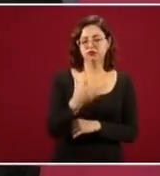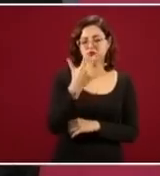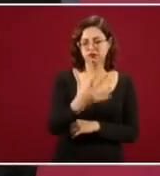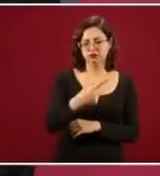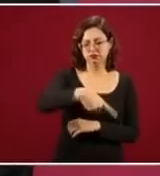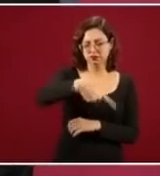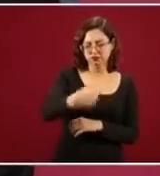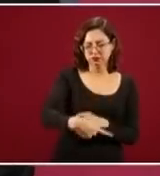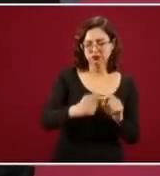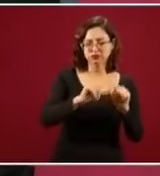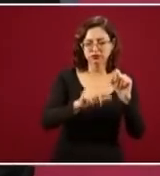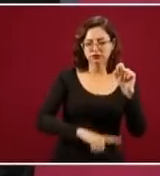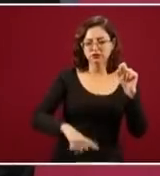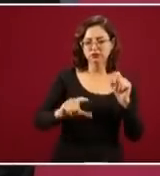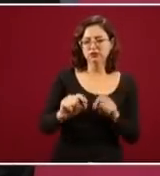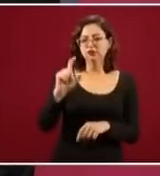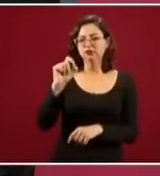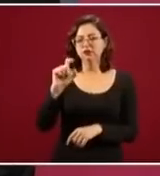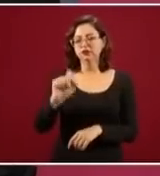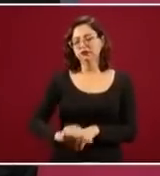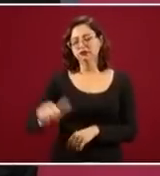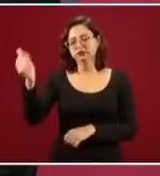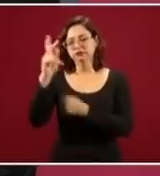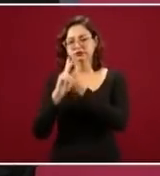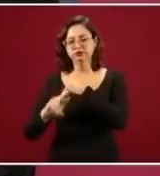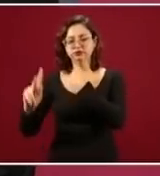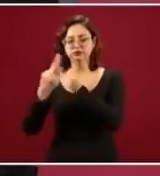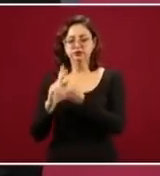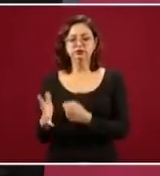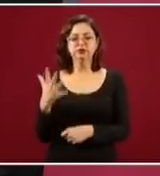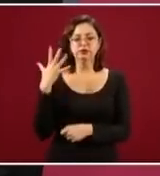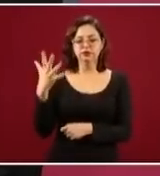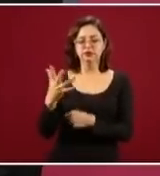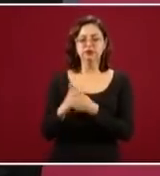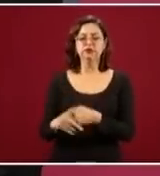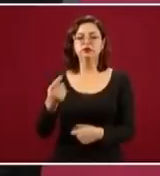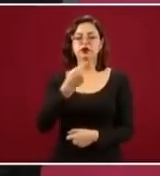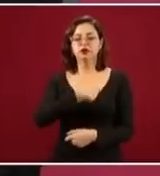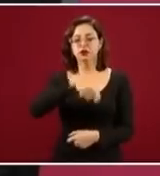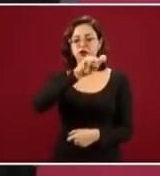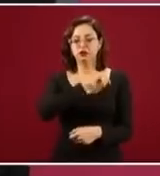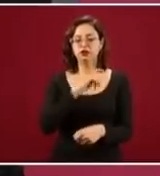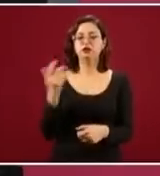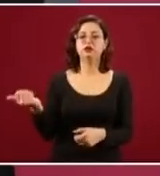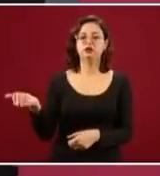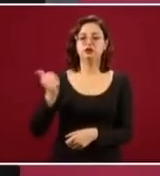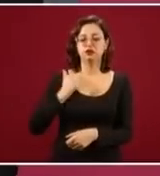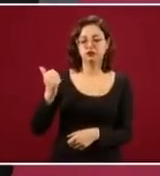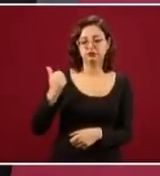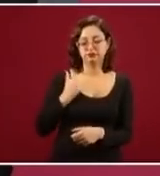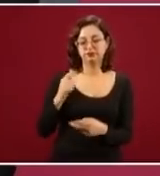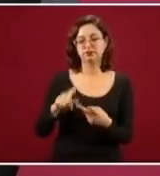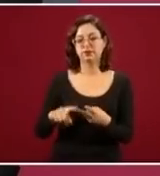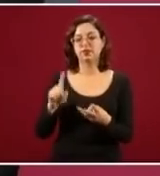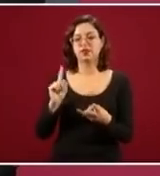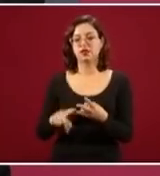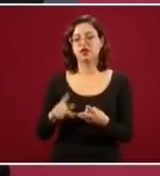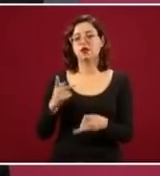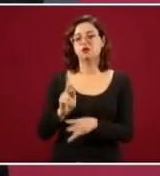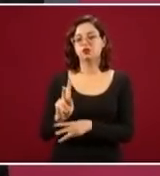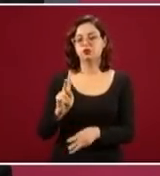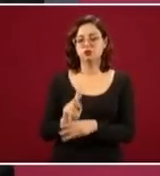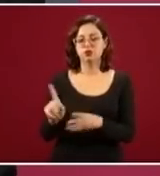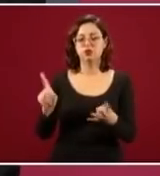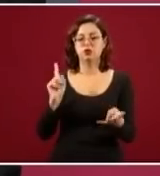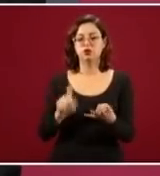20 extranjeras. Participaron de 5 países: España, Canadá, Portugal, Brasil y China. Y el